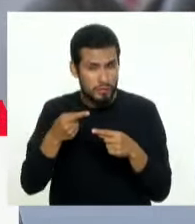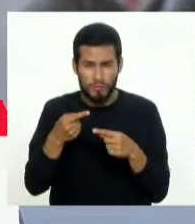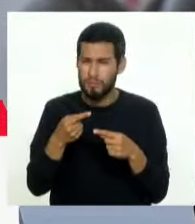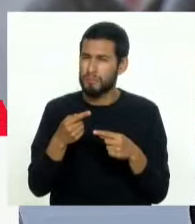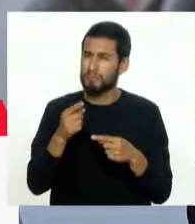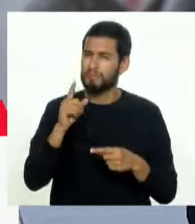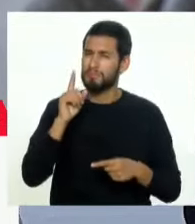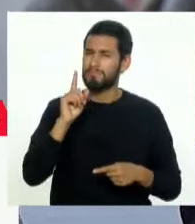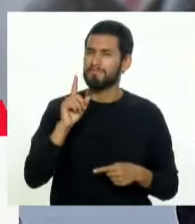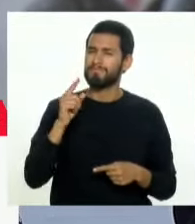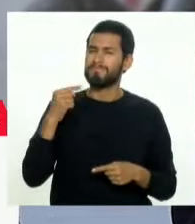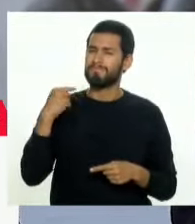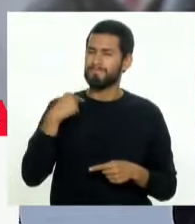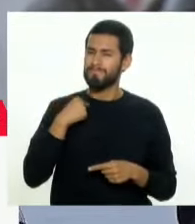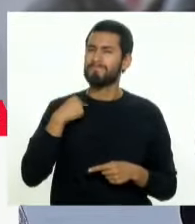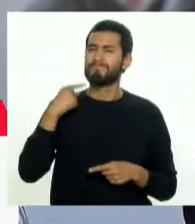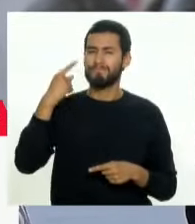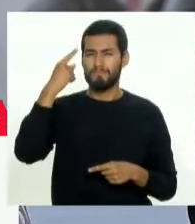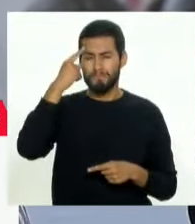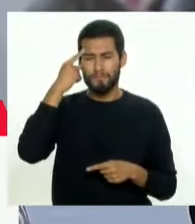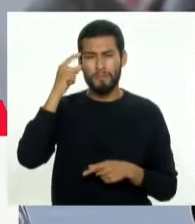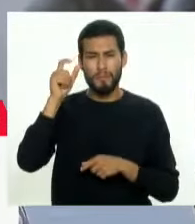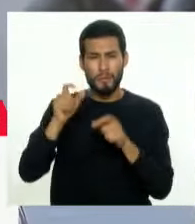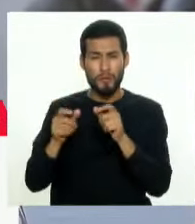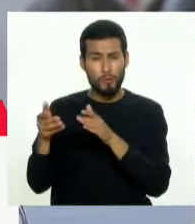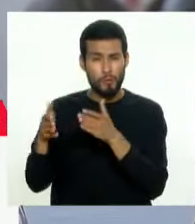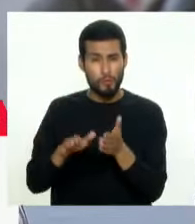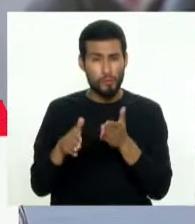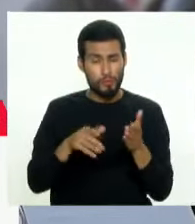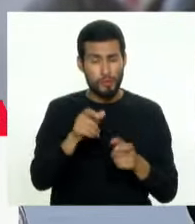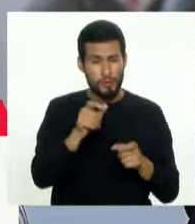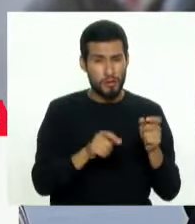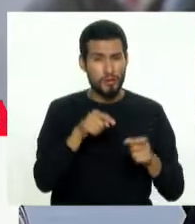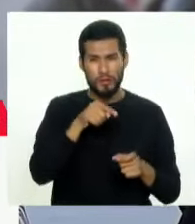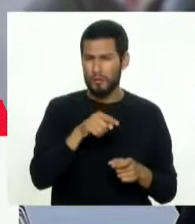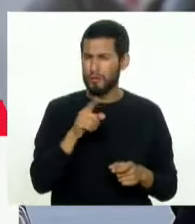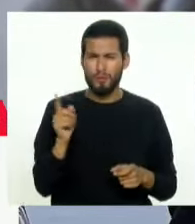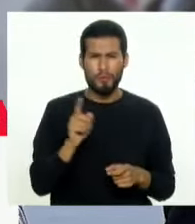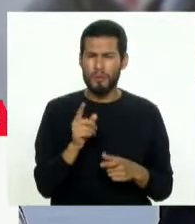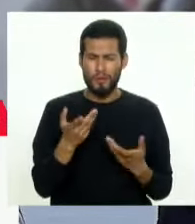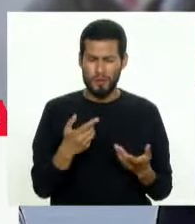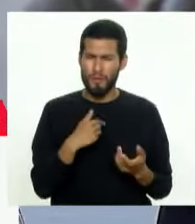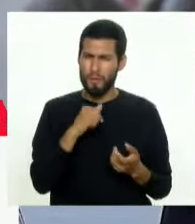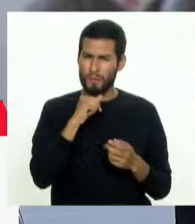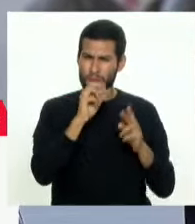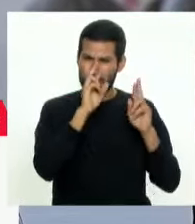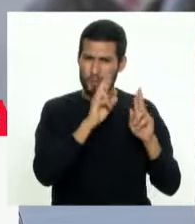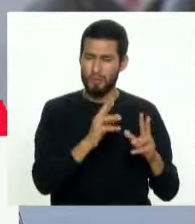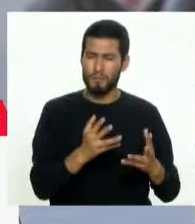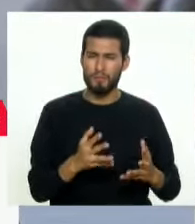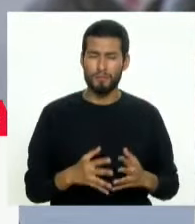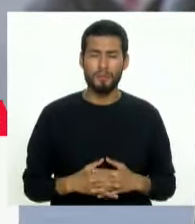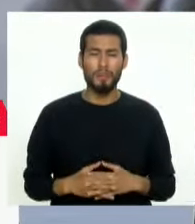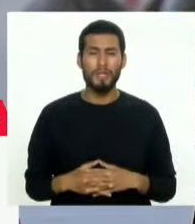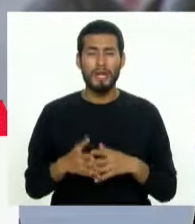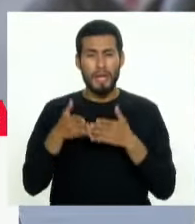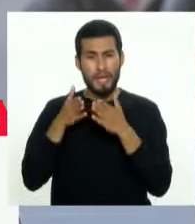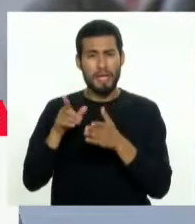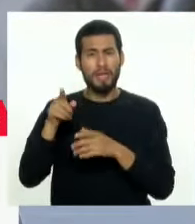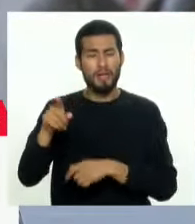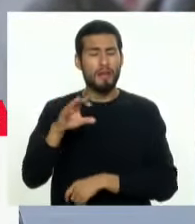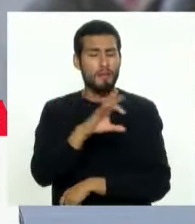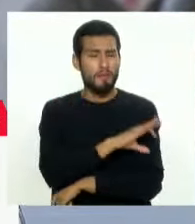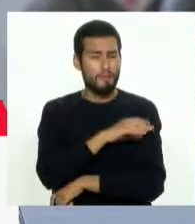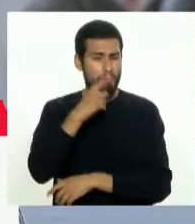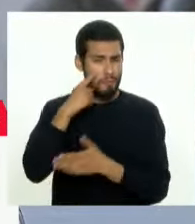Creo que los deudos de los fallecidos no se merecen. Dejemos al Ministerio